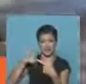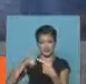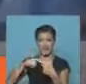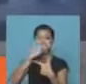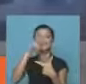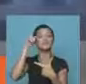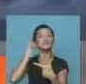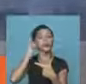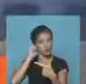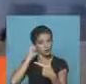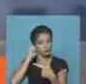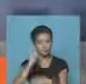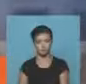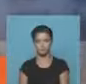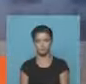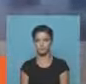38 años.